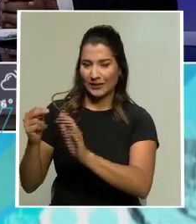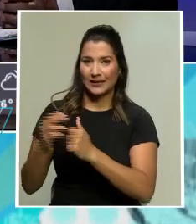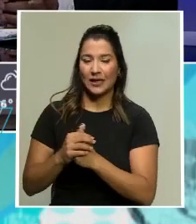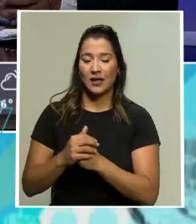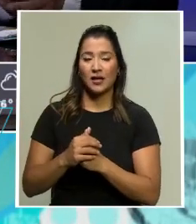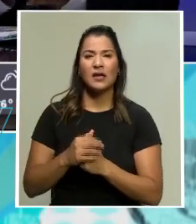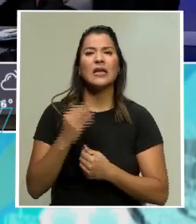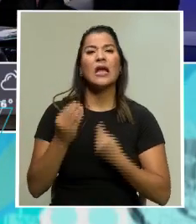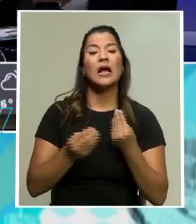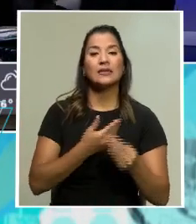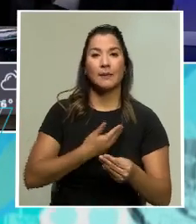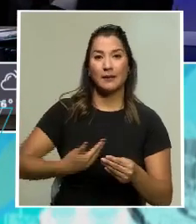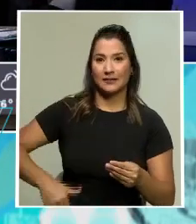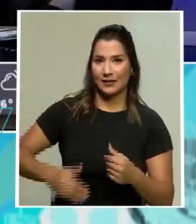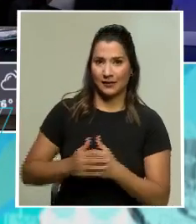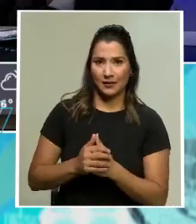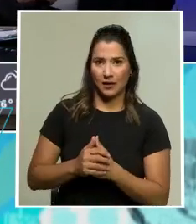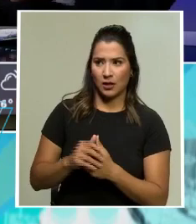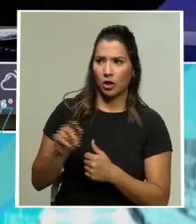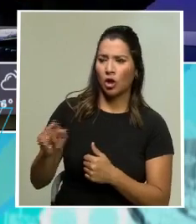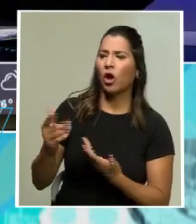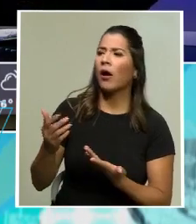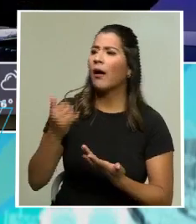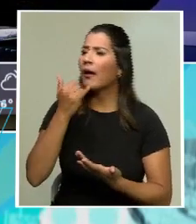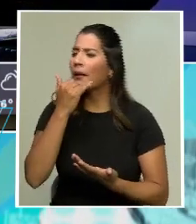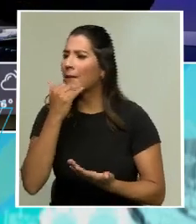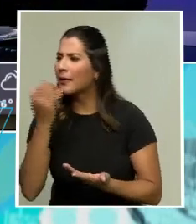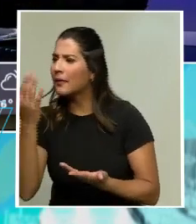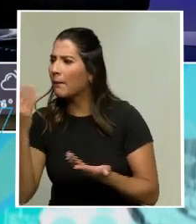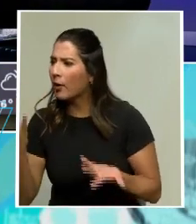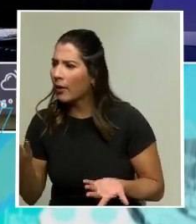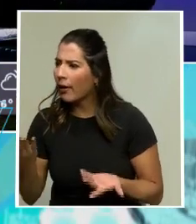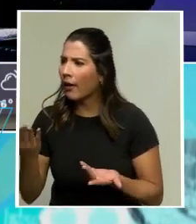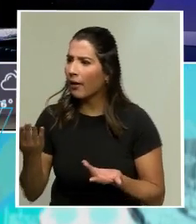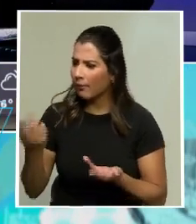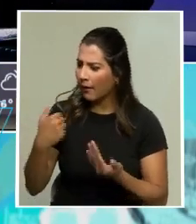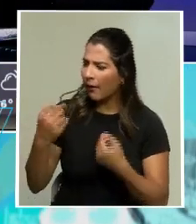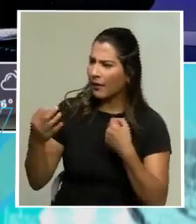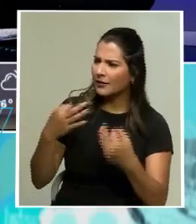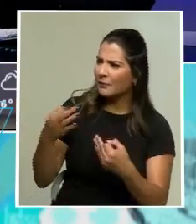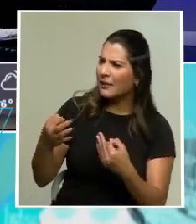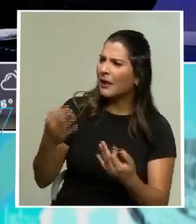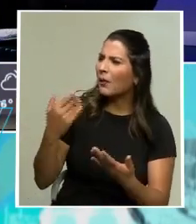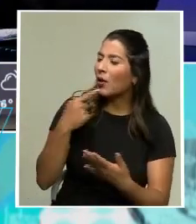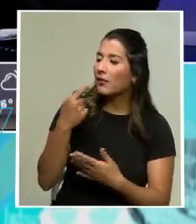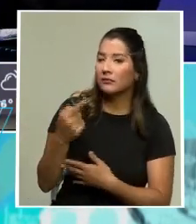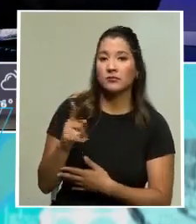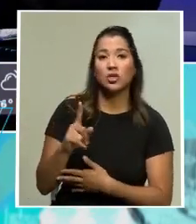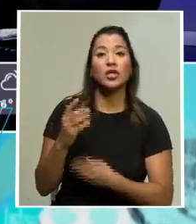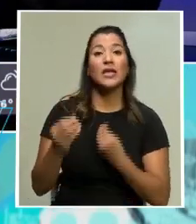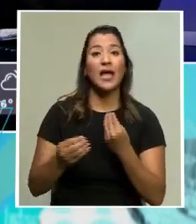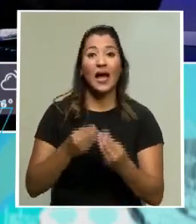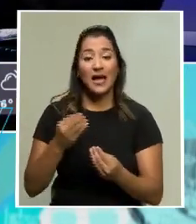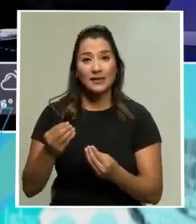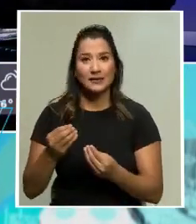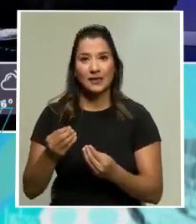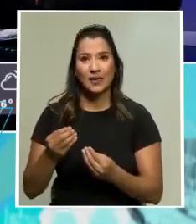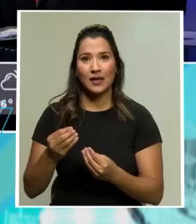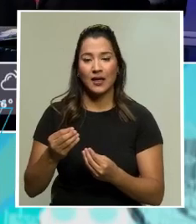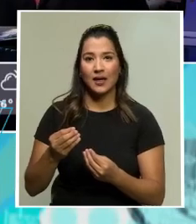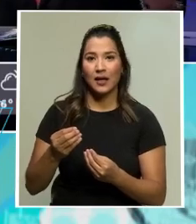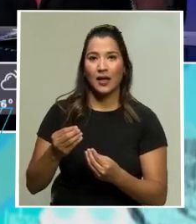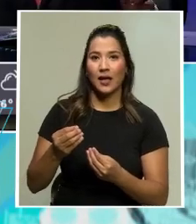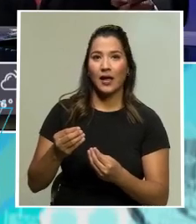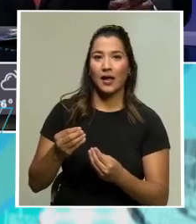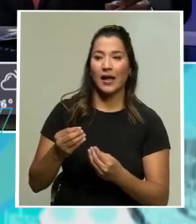maras, lo que hace es enjuiciar al Faro. A la prensa independiente. A la prensa independiente. Y